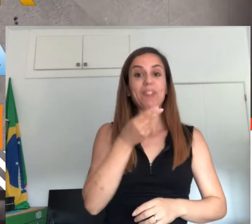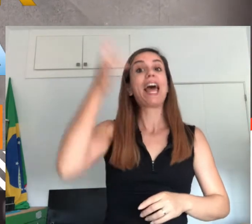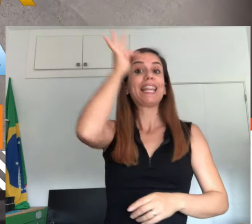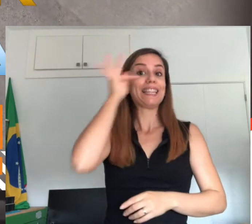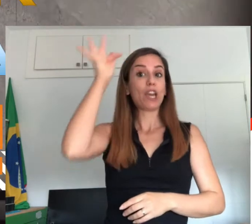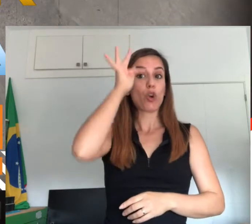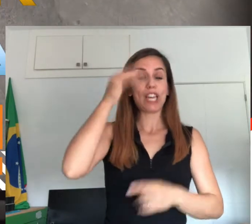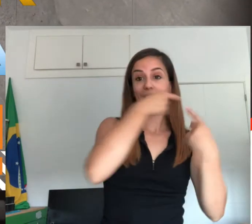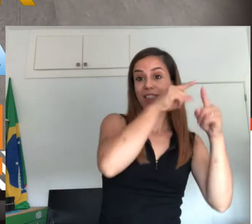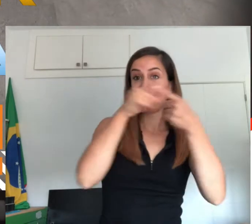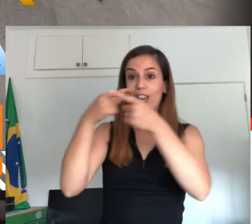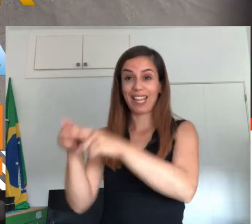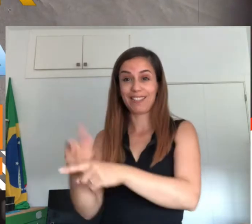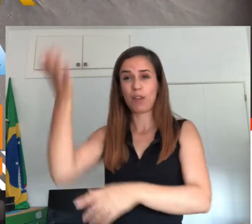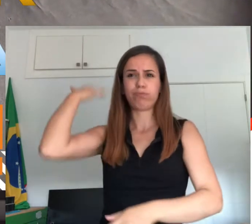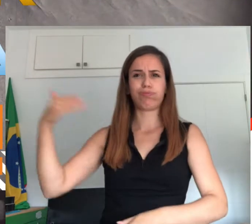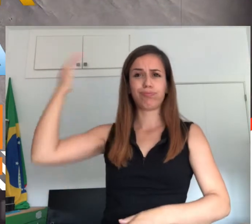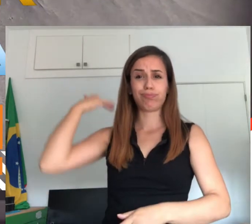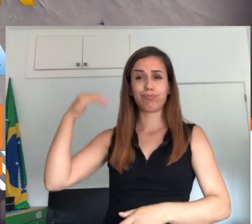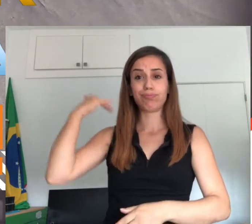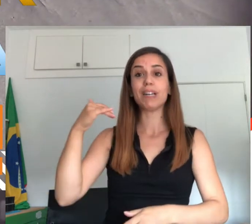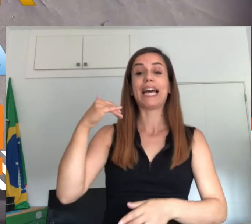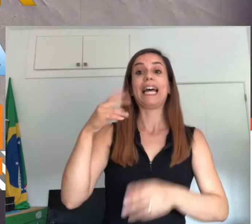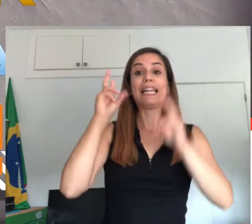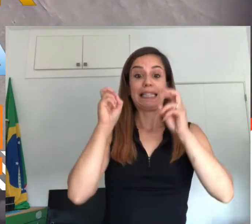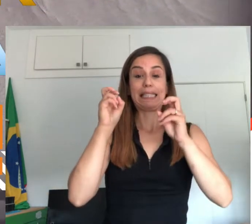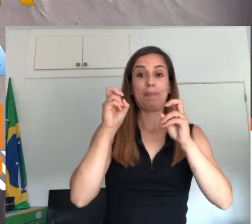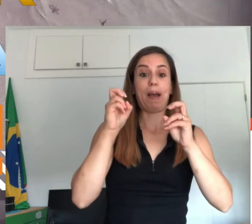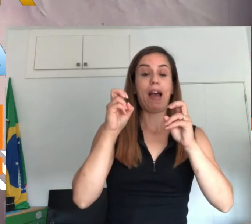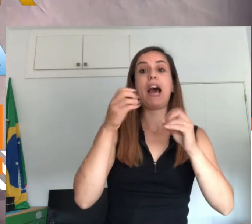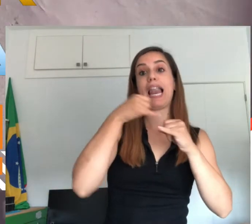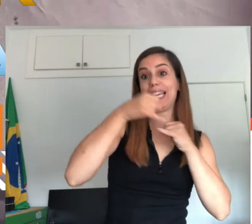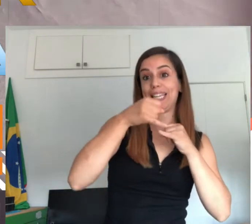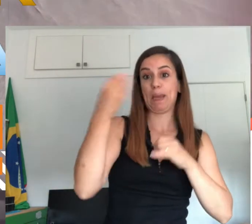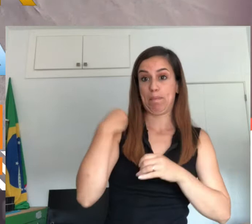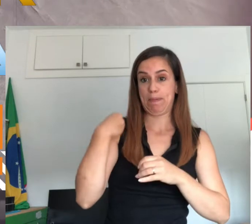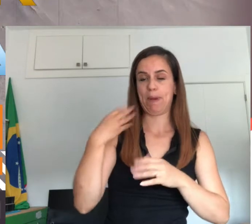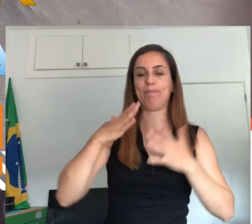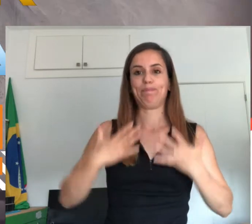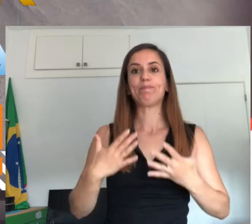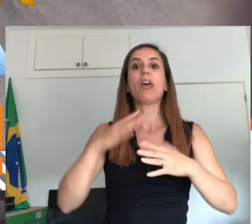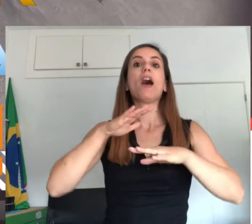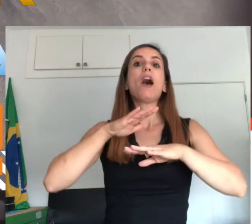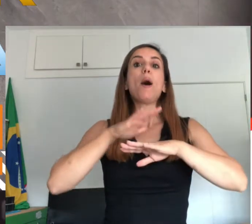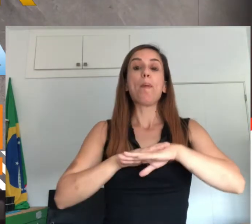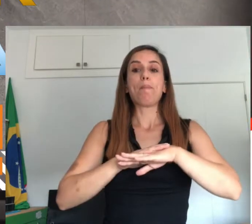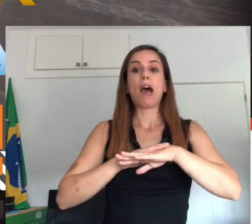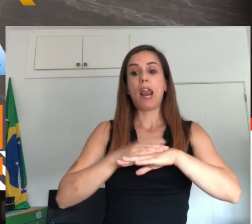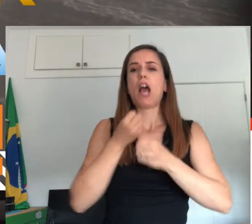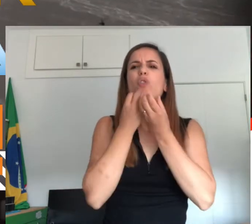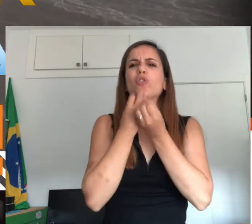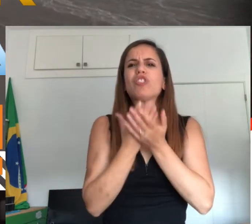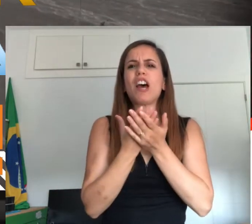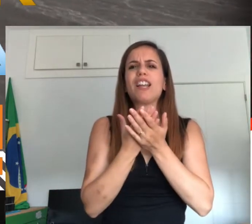que son las diferentes teorías que ha habido acerca de las líneas de Nazca. Pero para ello no seré yo quien os hable de este